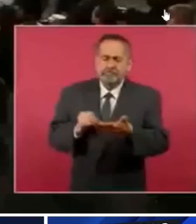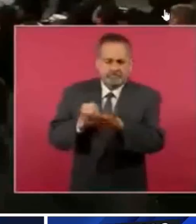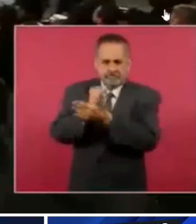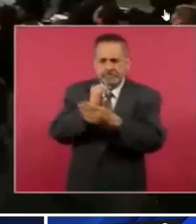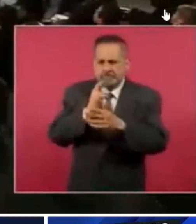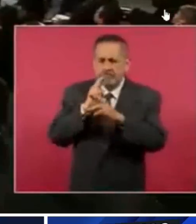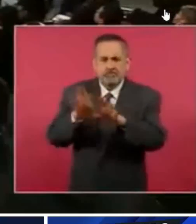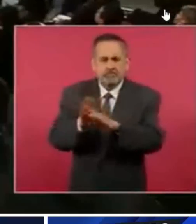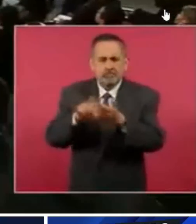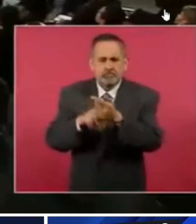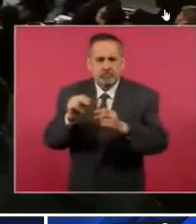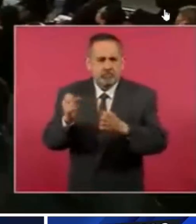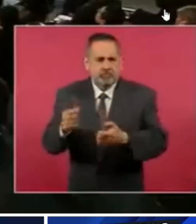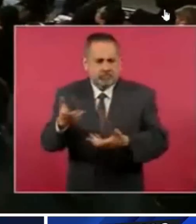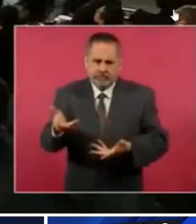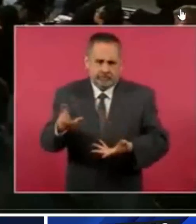resolución.